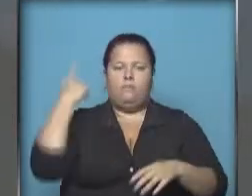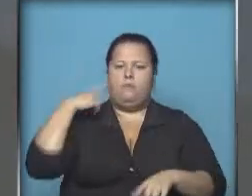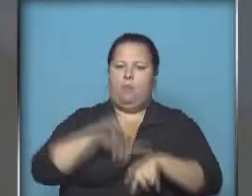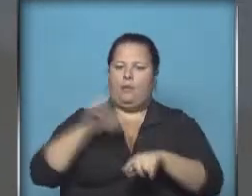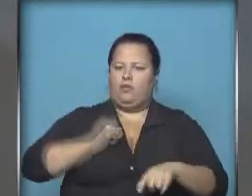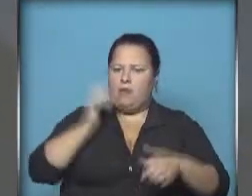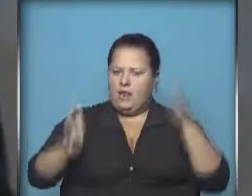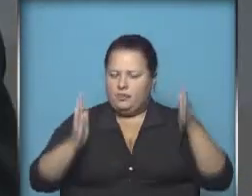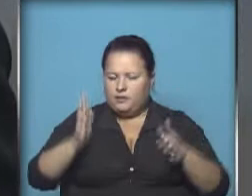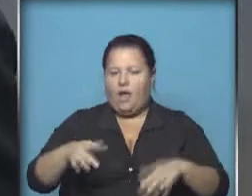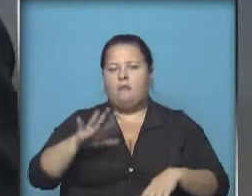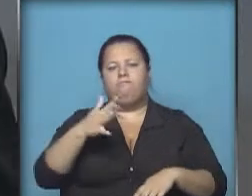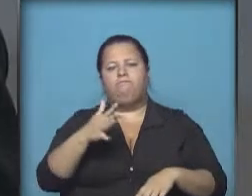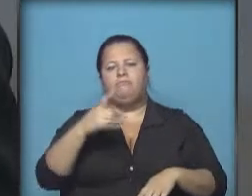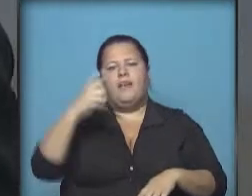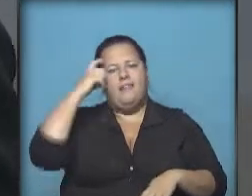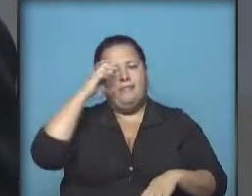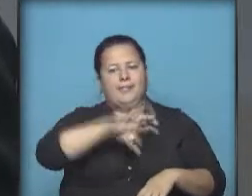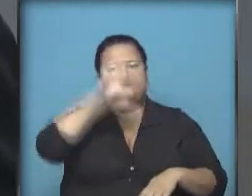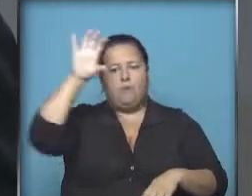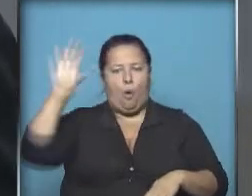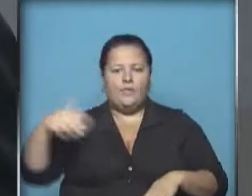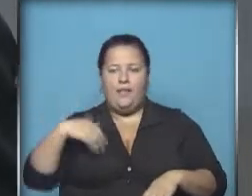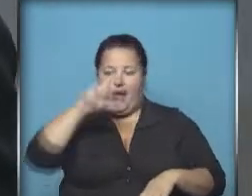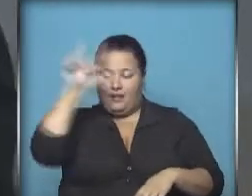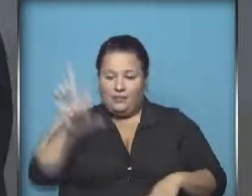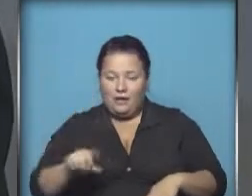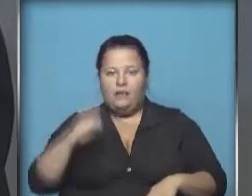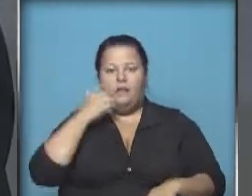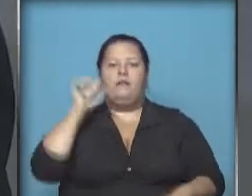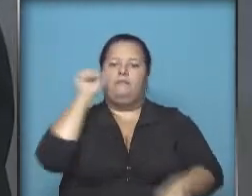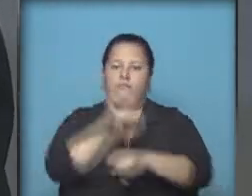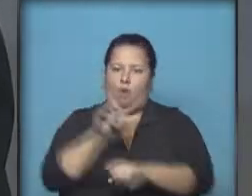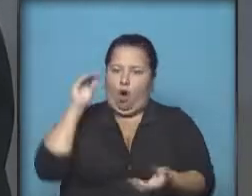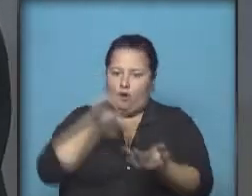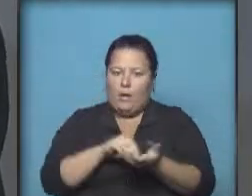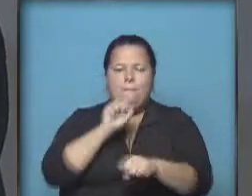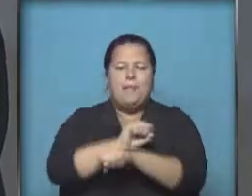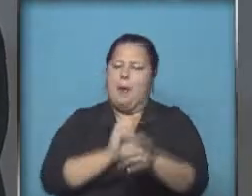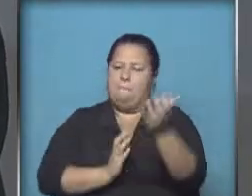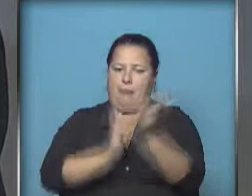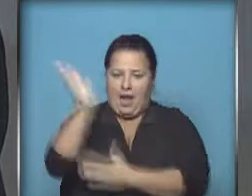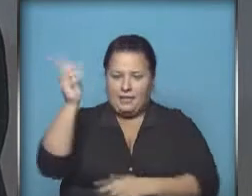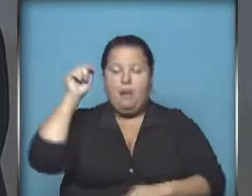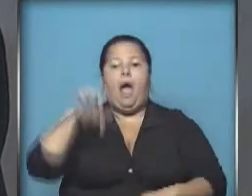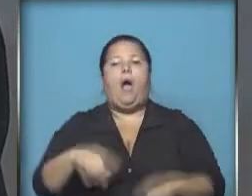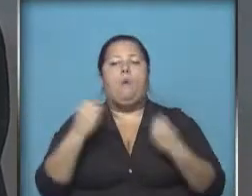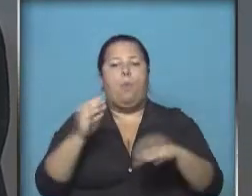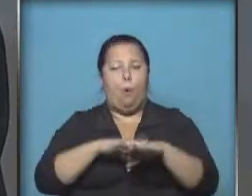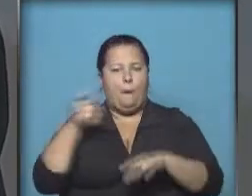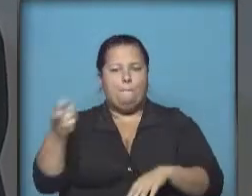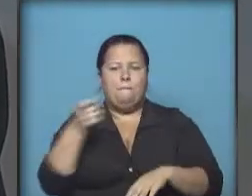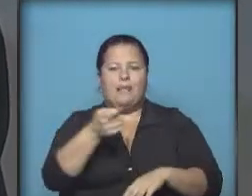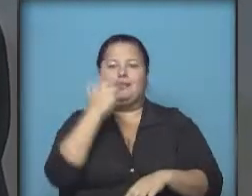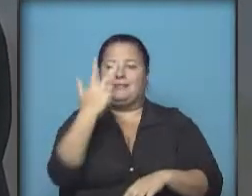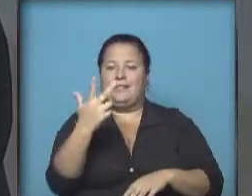dictadura cívico-militar en al menos 10 provincias de todo el país, recibió una nueva condena a prisión perpetua, esta oportunidad por el asesinato